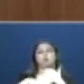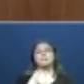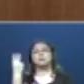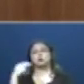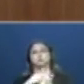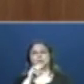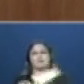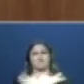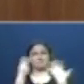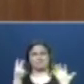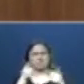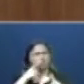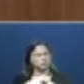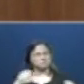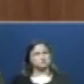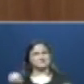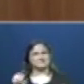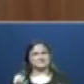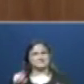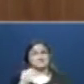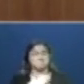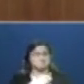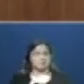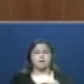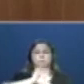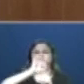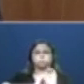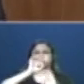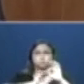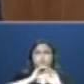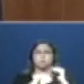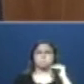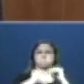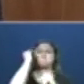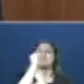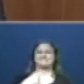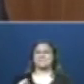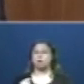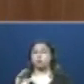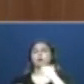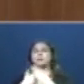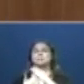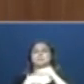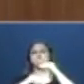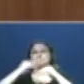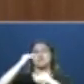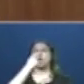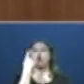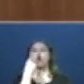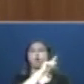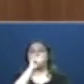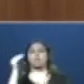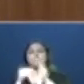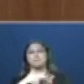sus objetivos más generales serán los de Elevar su actual cifra de negocios hasta superar los 11,000 millones de euros así como aumentar en